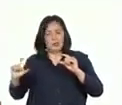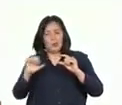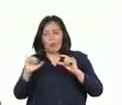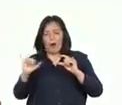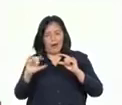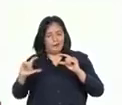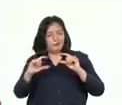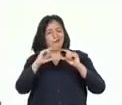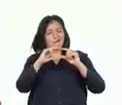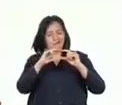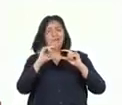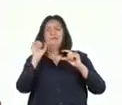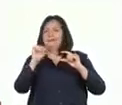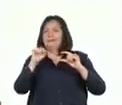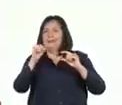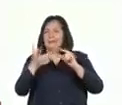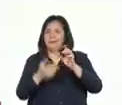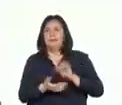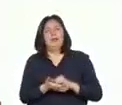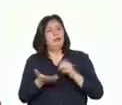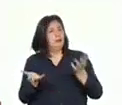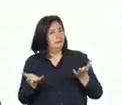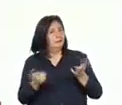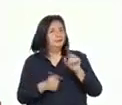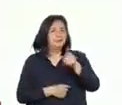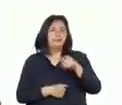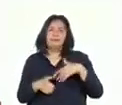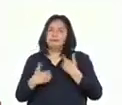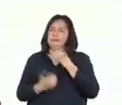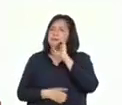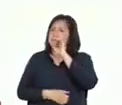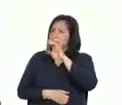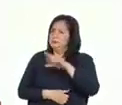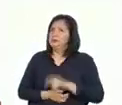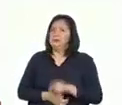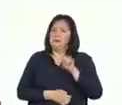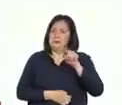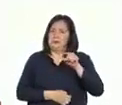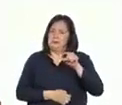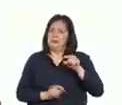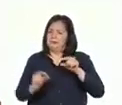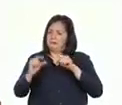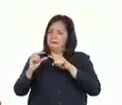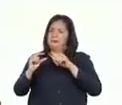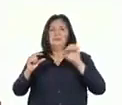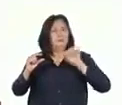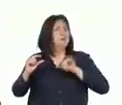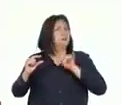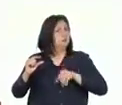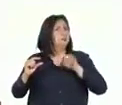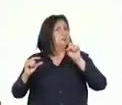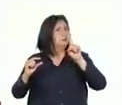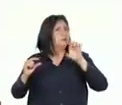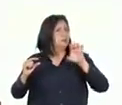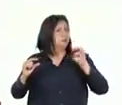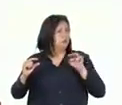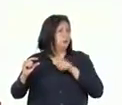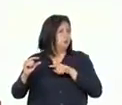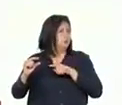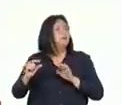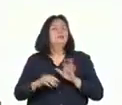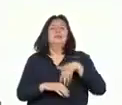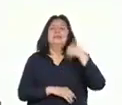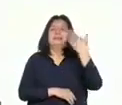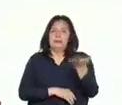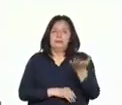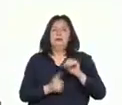misma altura que el lado del cuadradito. Así que podían decir que esa tachuela medía 1 centímetro.